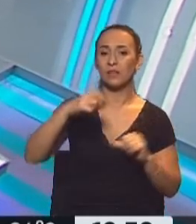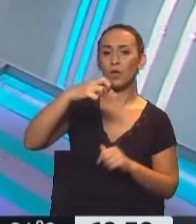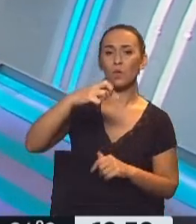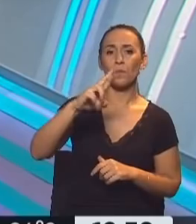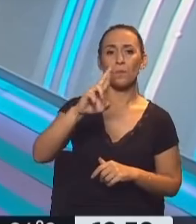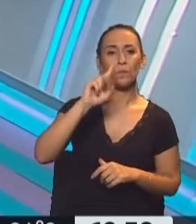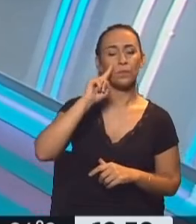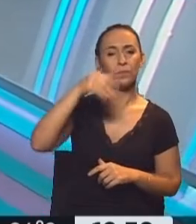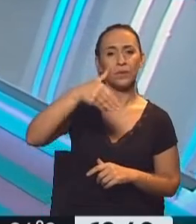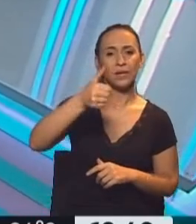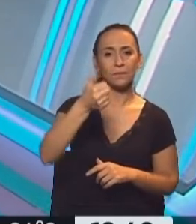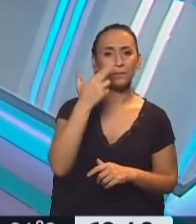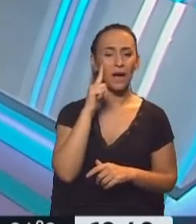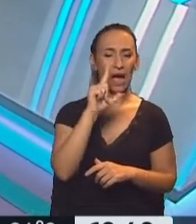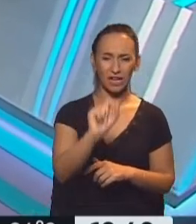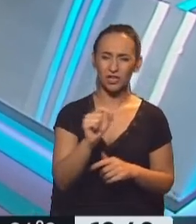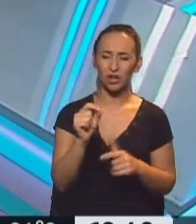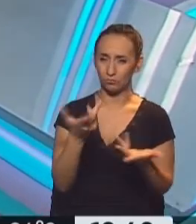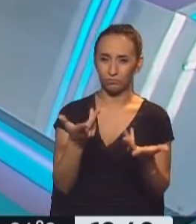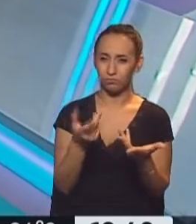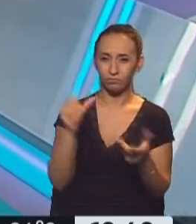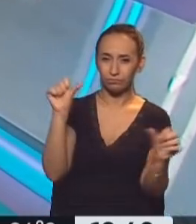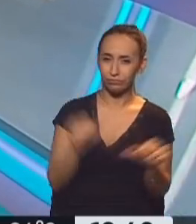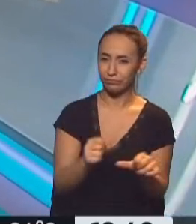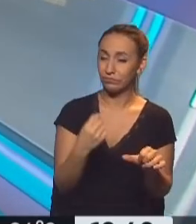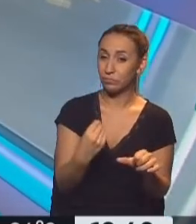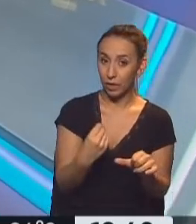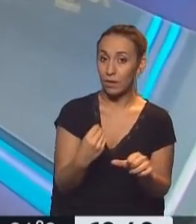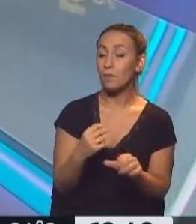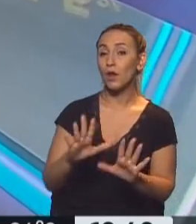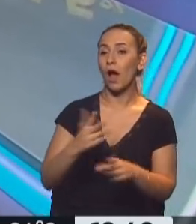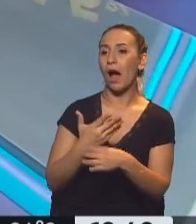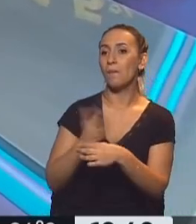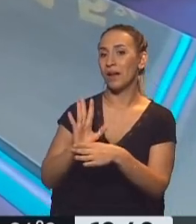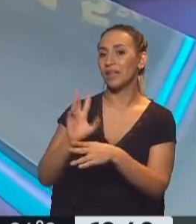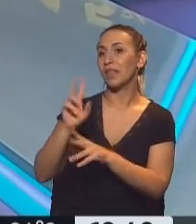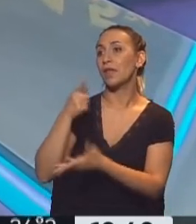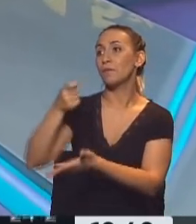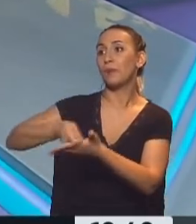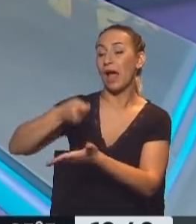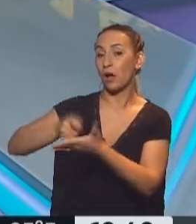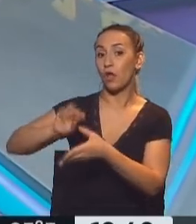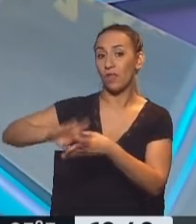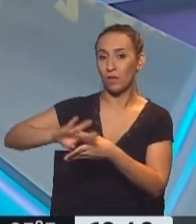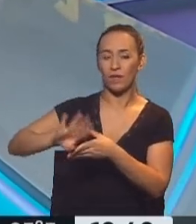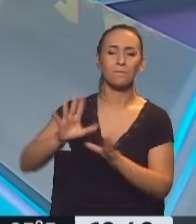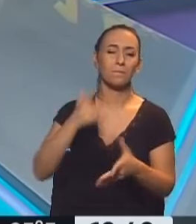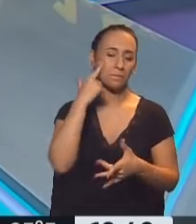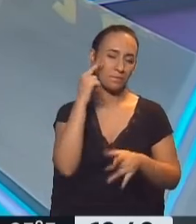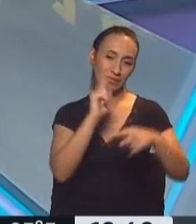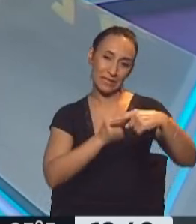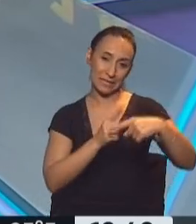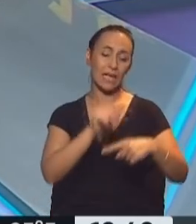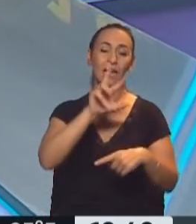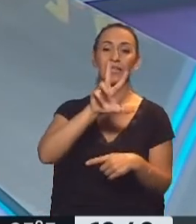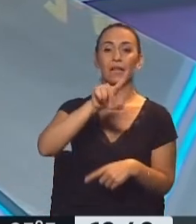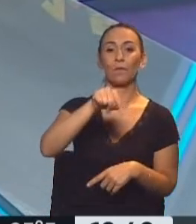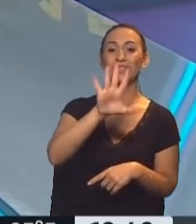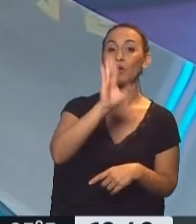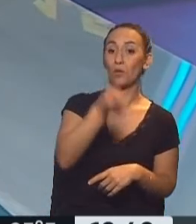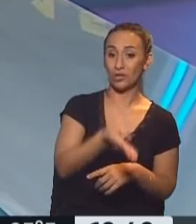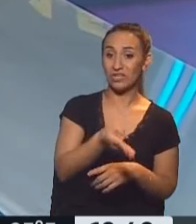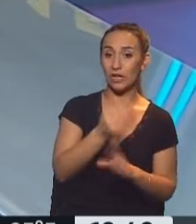foco que tiene el Fondo Monetario Internacional. ¿Qué va a pasar con el dólar? ¿Qué va a pasar con el dólar y la política cambiaria que va a mantener el gobierno? Bueno, lo que dice es que sin impuestos el dólar oficial